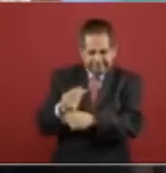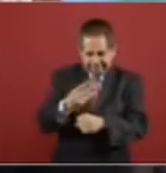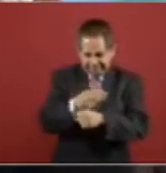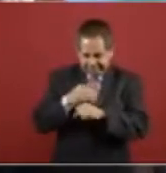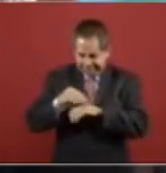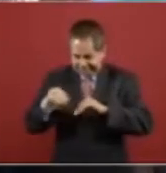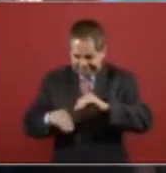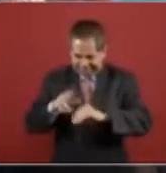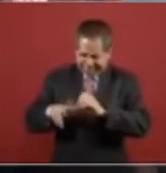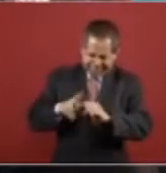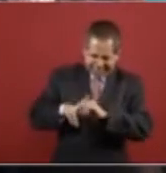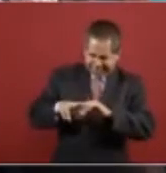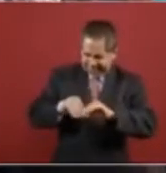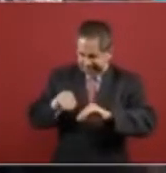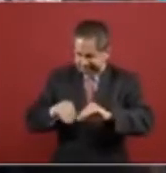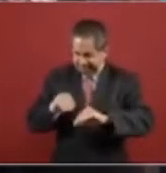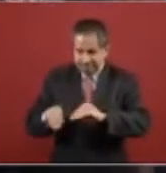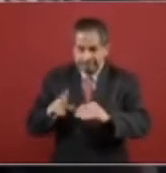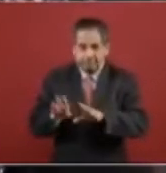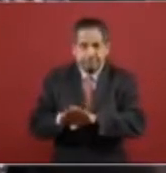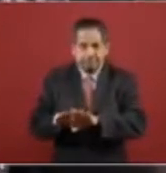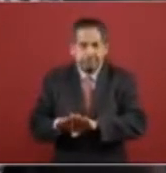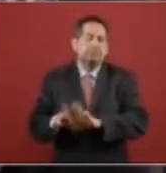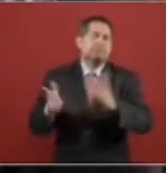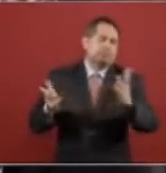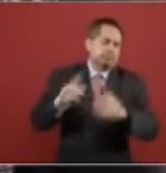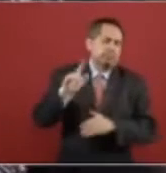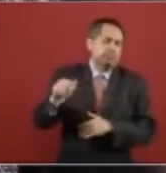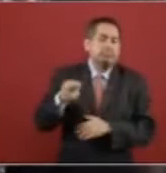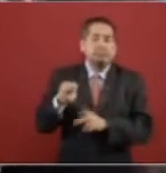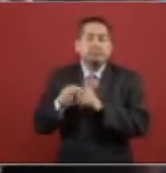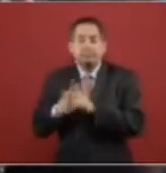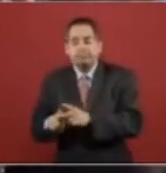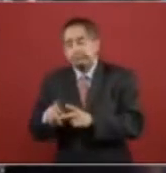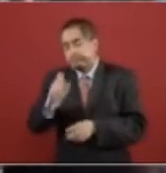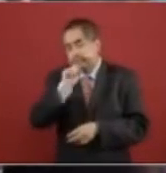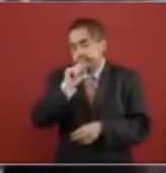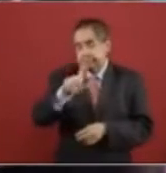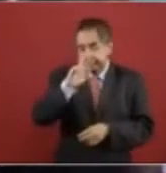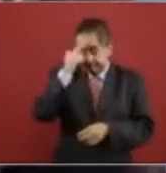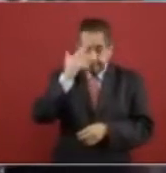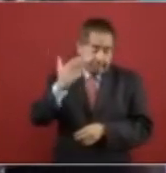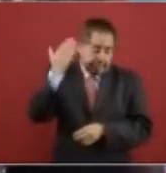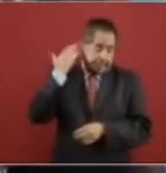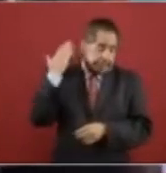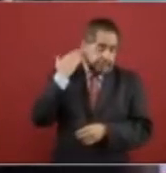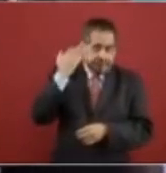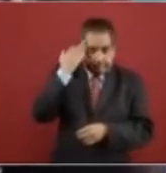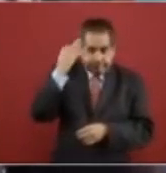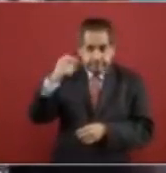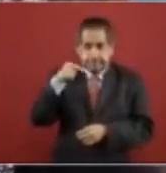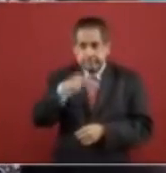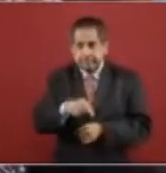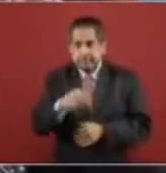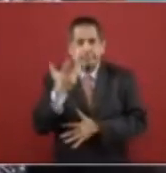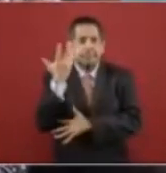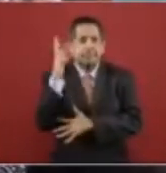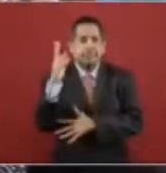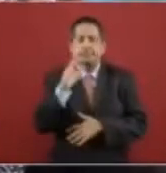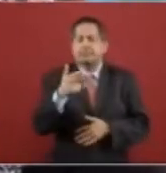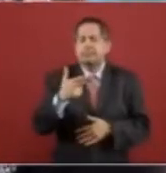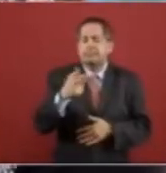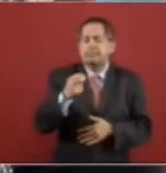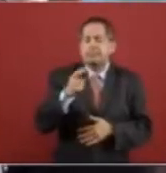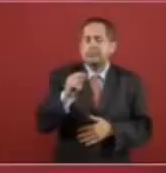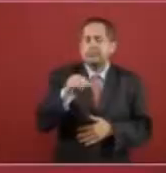natural ahí se inició y recordar también que en aquella época se recuperó el parque de la hormiga que había